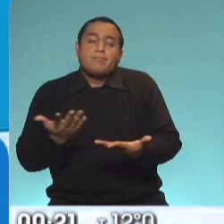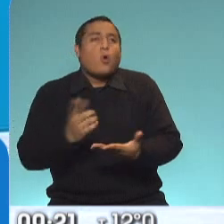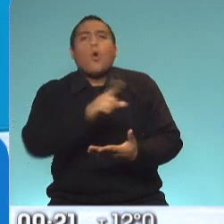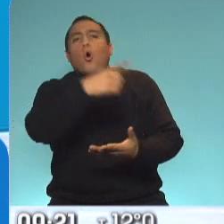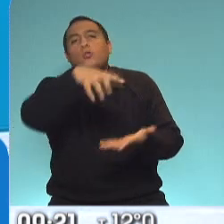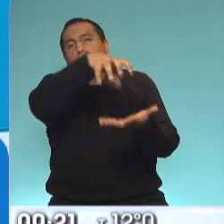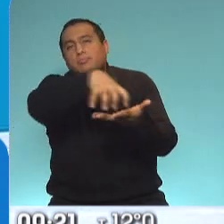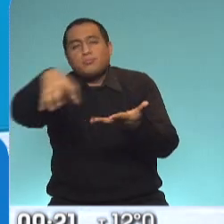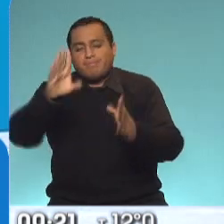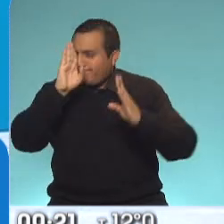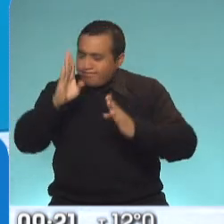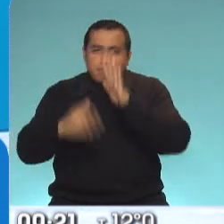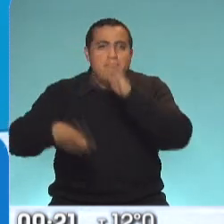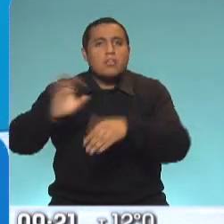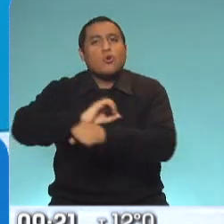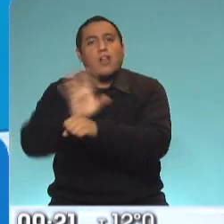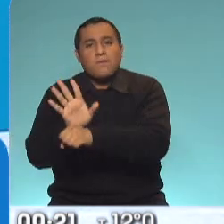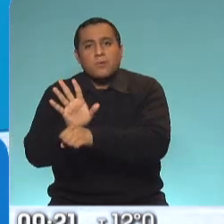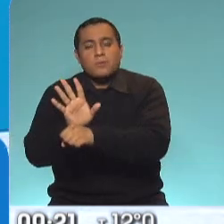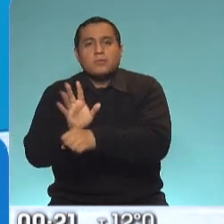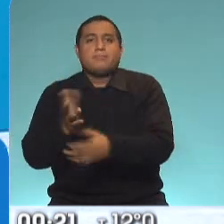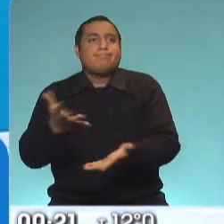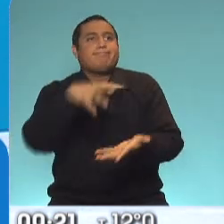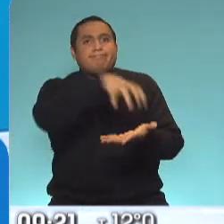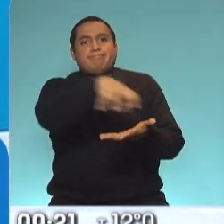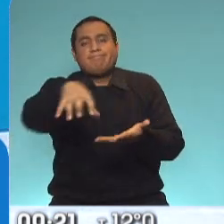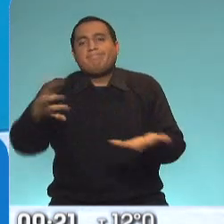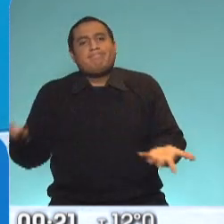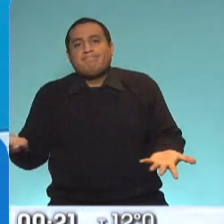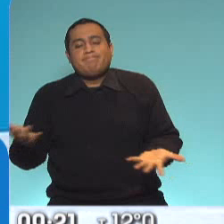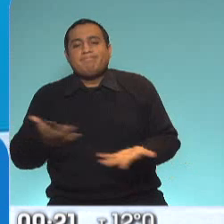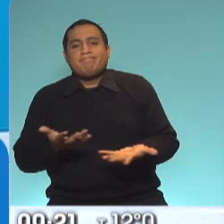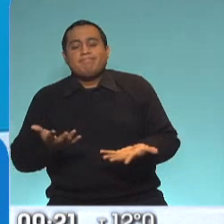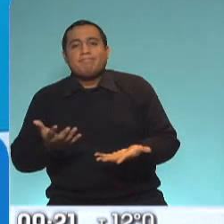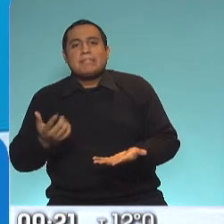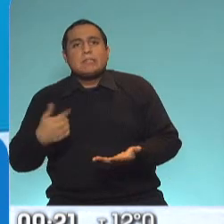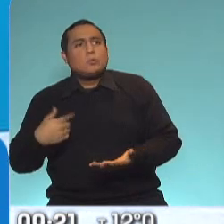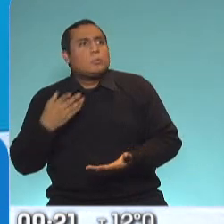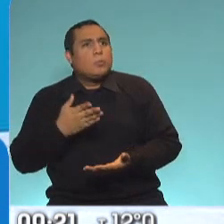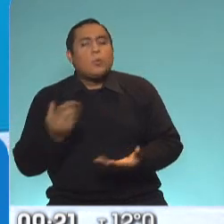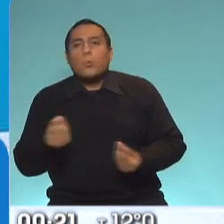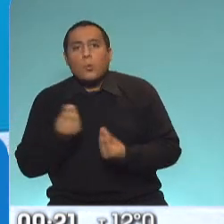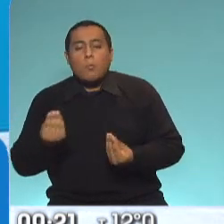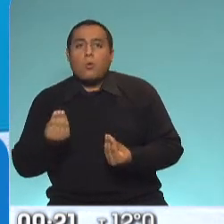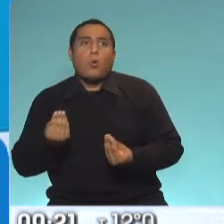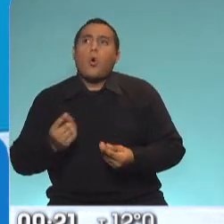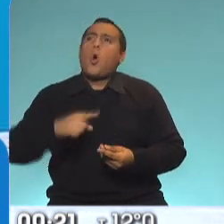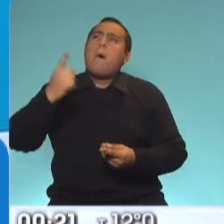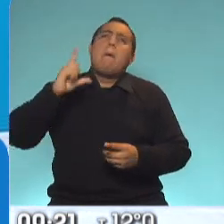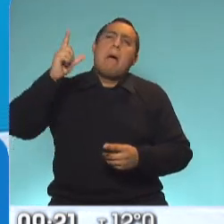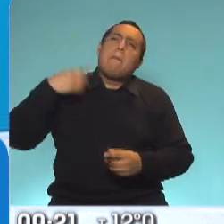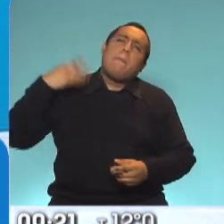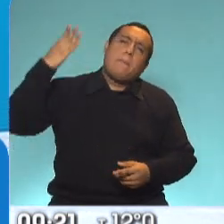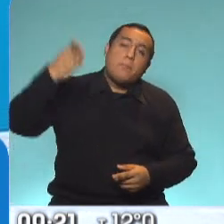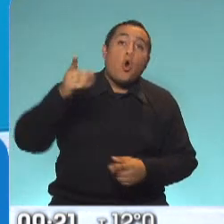exclusivamente al coronavirus. Entonces, exige traslado mayor y sobre todo ir a